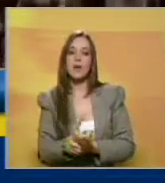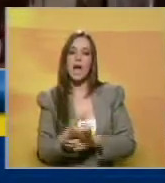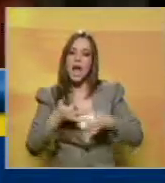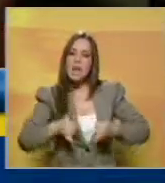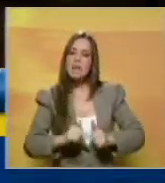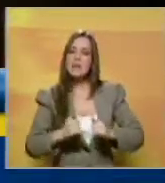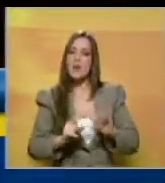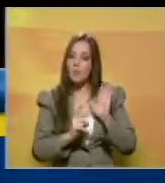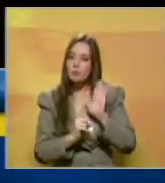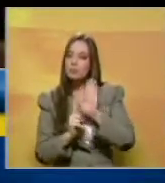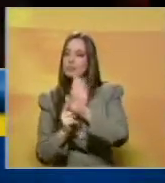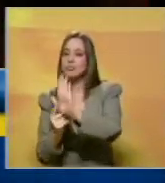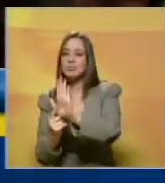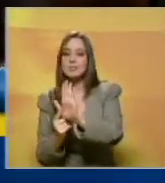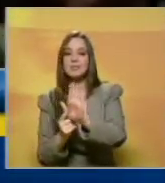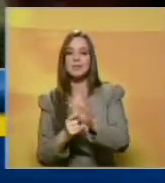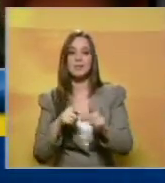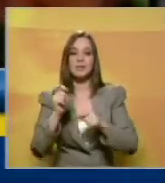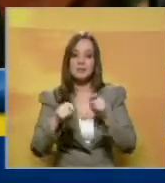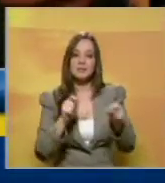y Pedro.